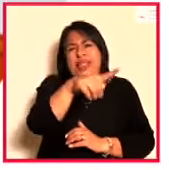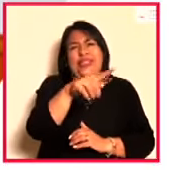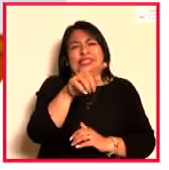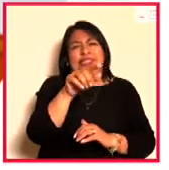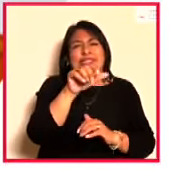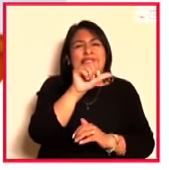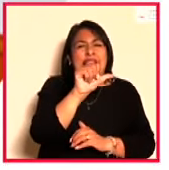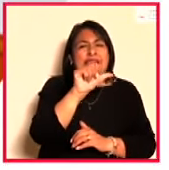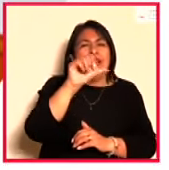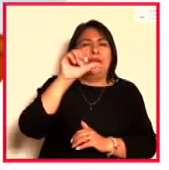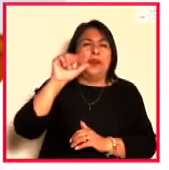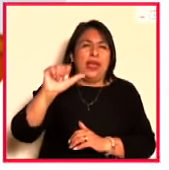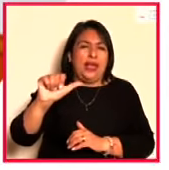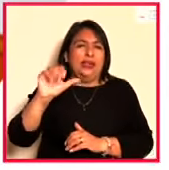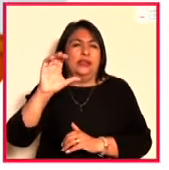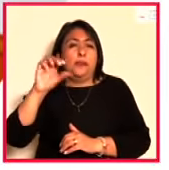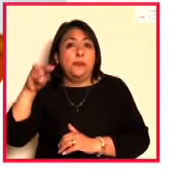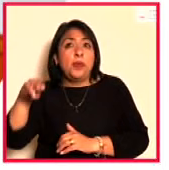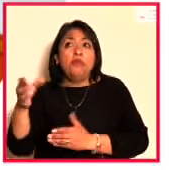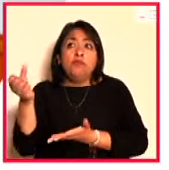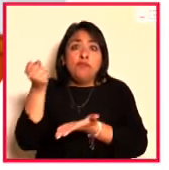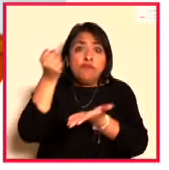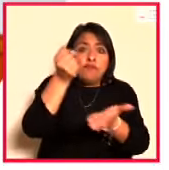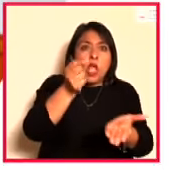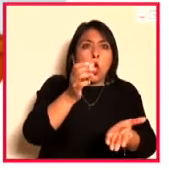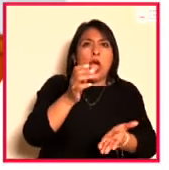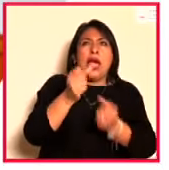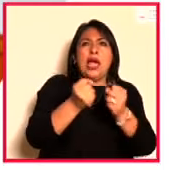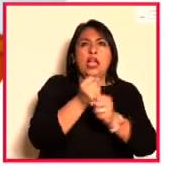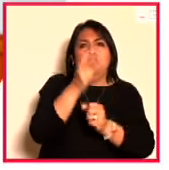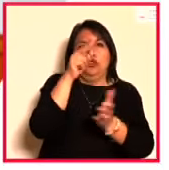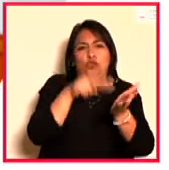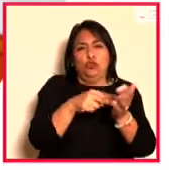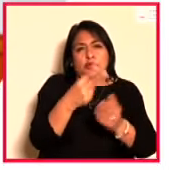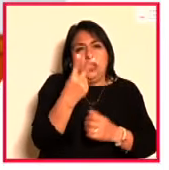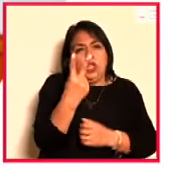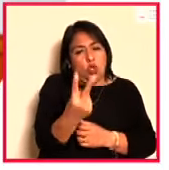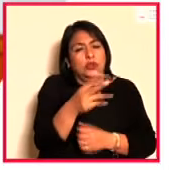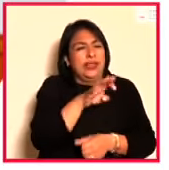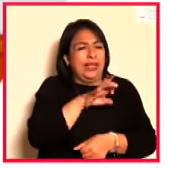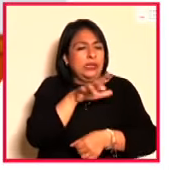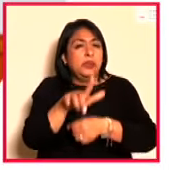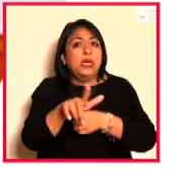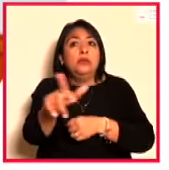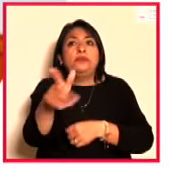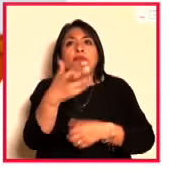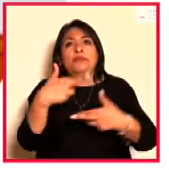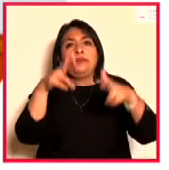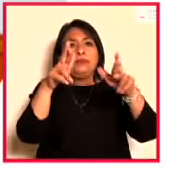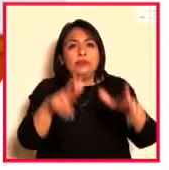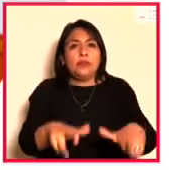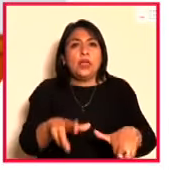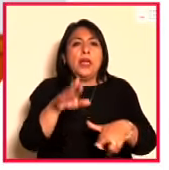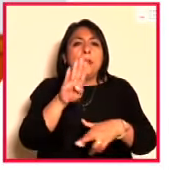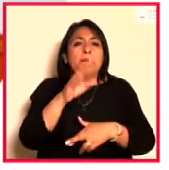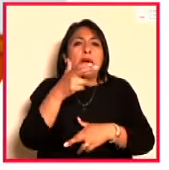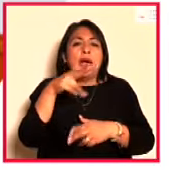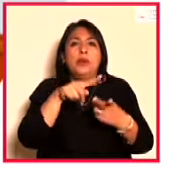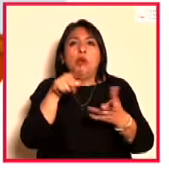le otorgó también un Oscar honorífico en el año 2002. Se desempeñó como embajador de Bahamas en Japón y hoy